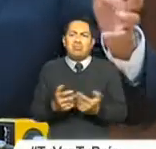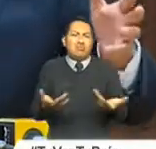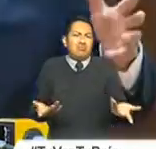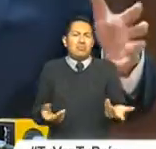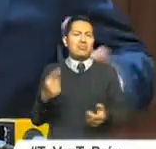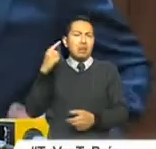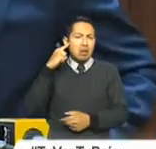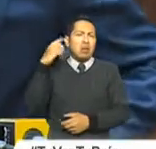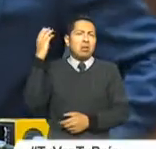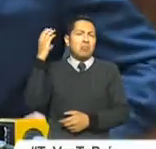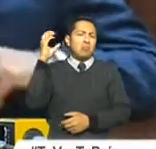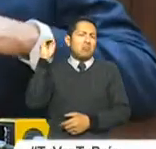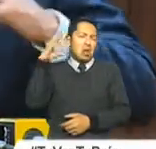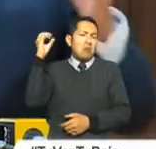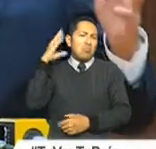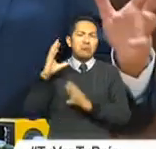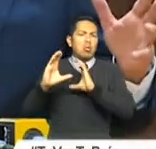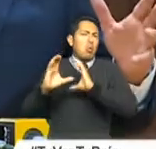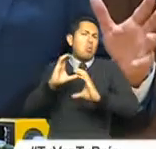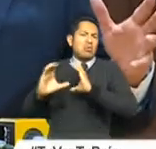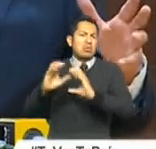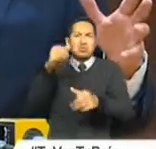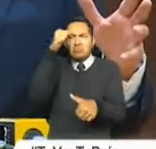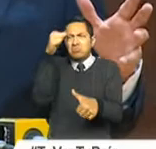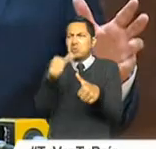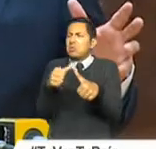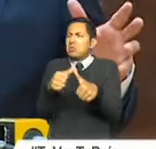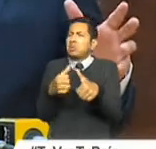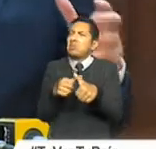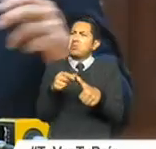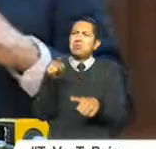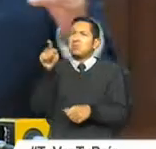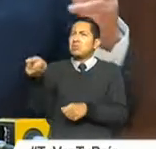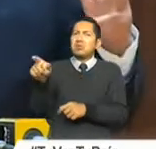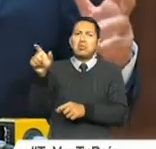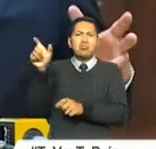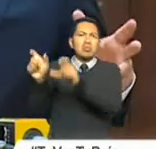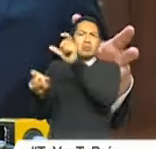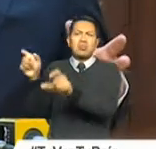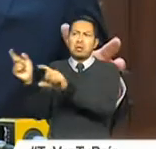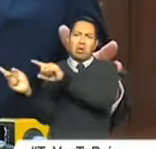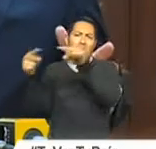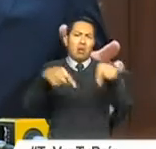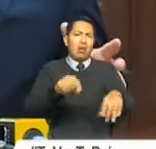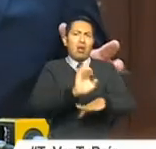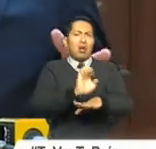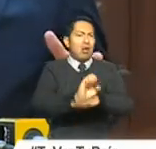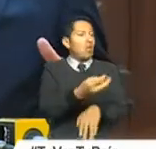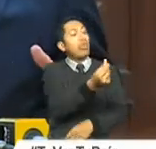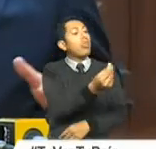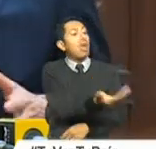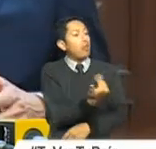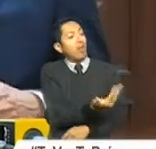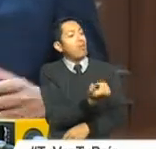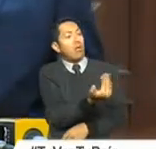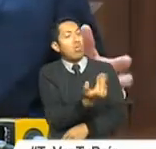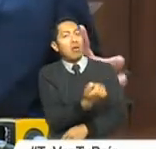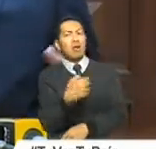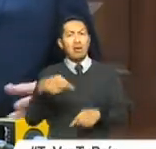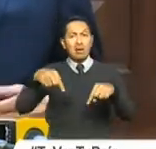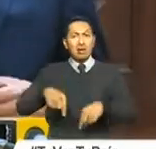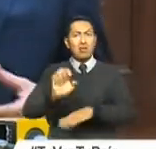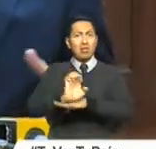la conversación que habremos tenido. De lo que recuerdo, esta gente venía a cobrarme cuando en los momentos de mayor